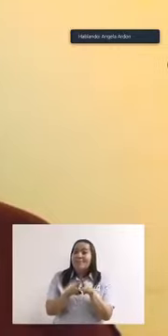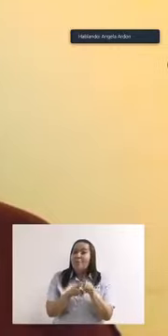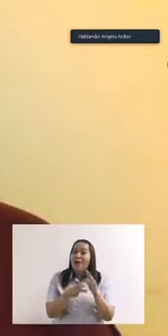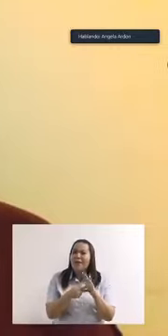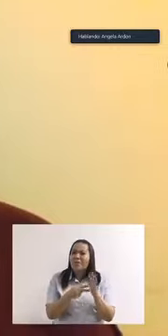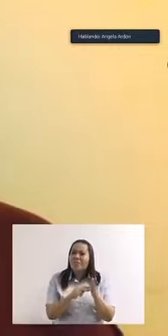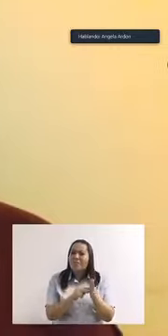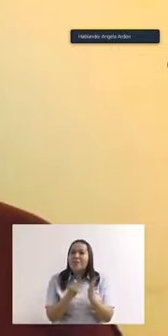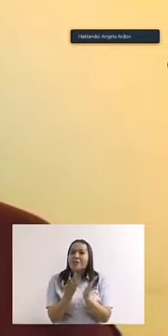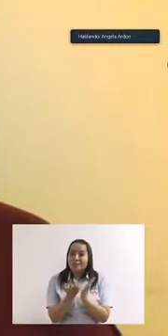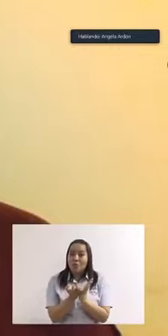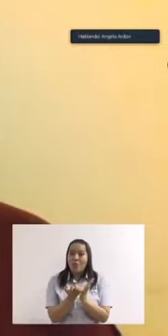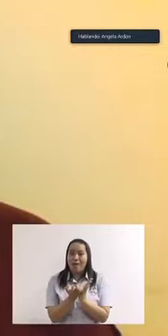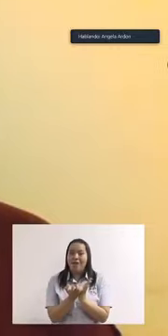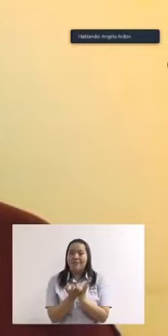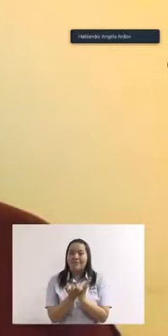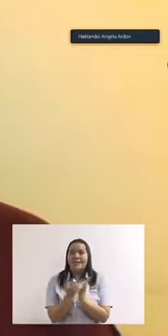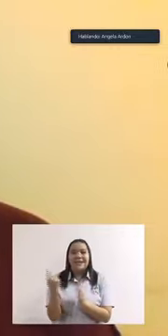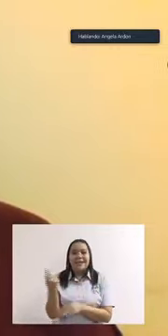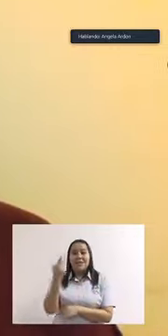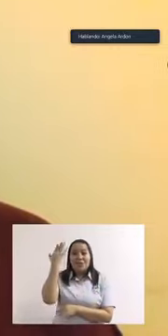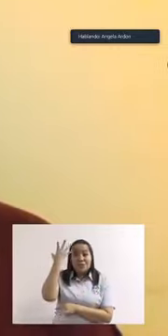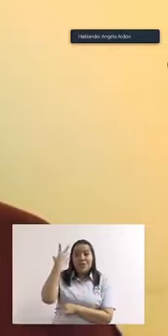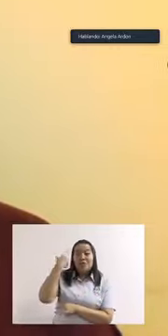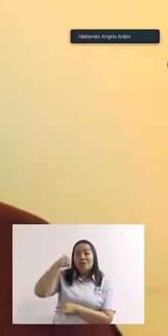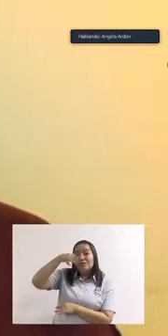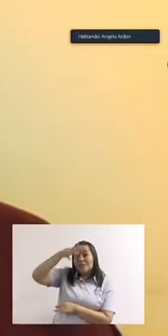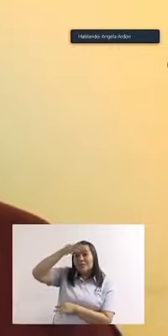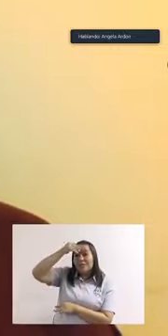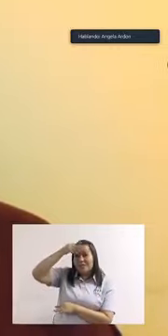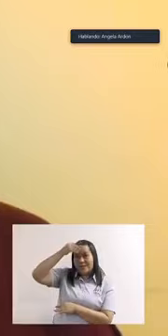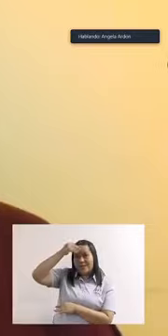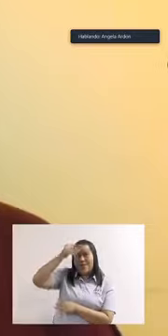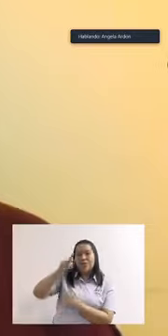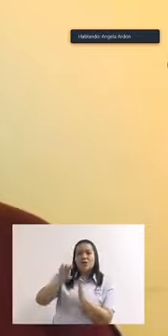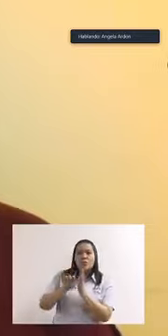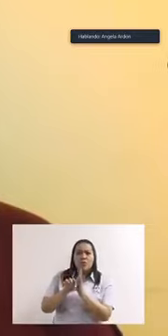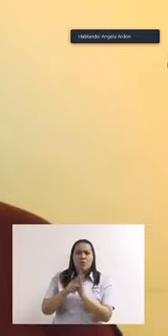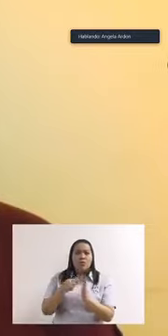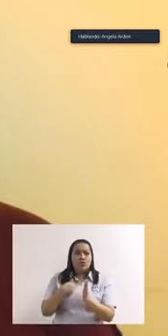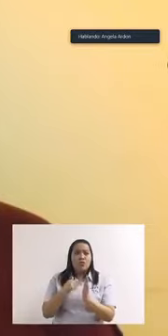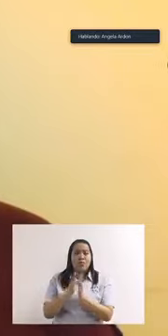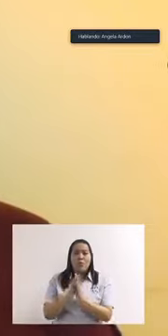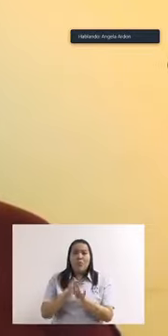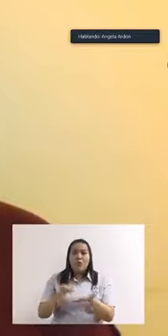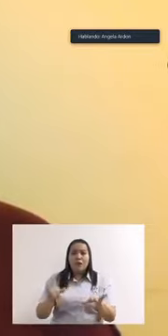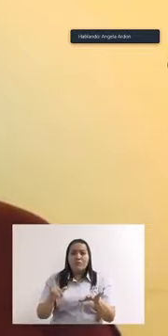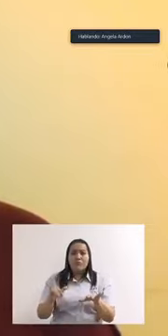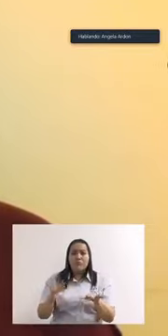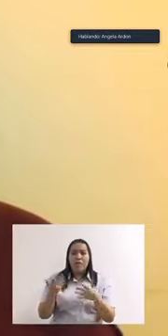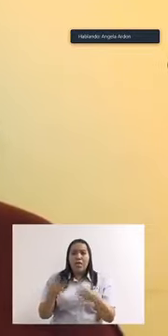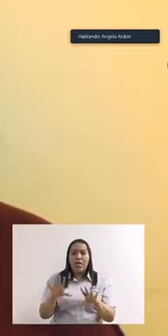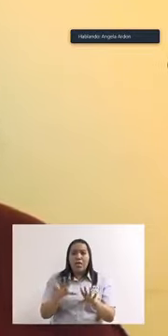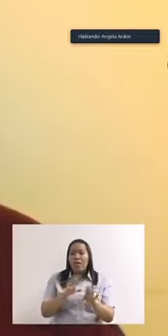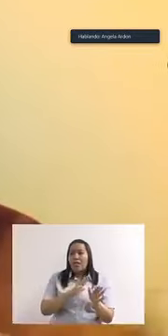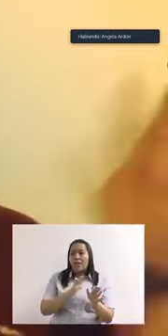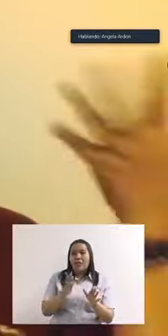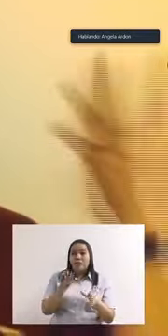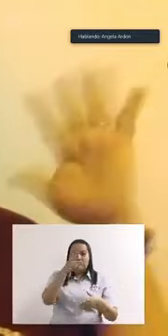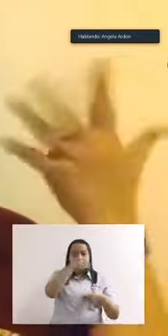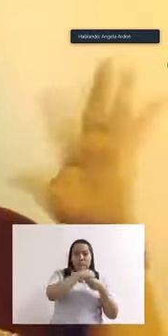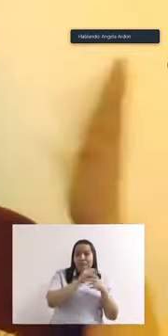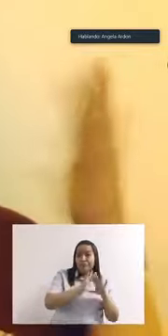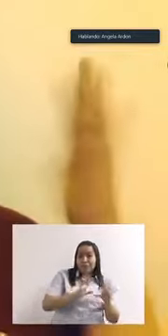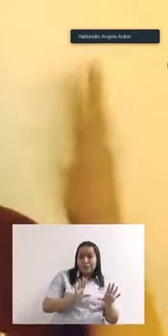todo y nadie se lleva nada, y todos los conocimientos que compartirlo. Y yo le digo muchísimas gracias y yo le doy un